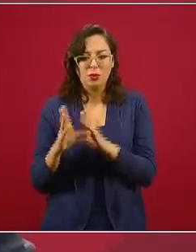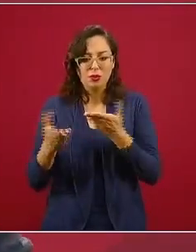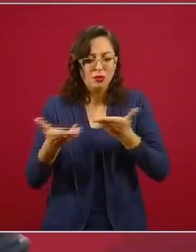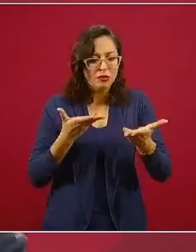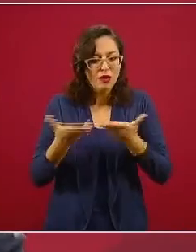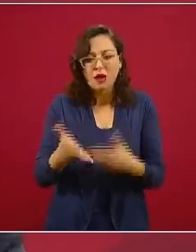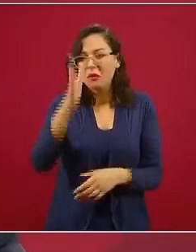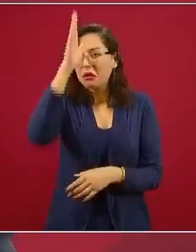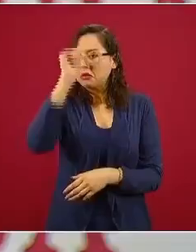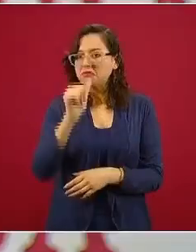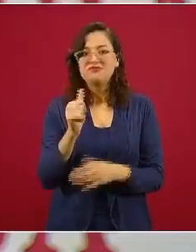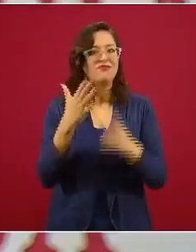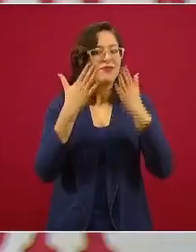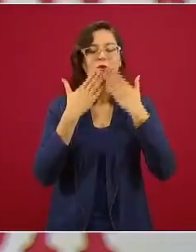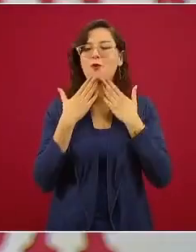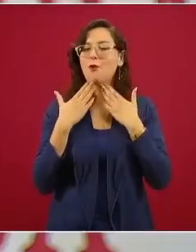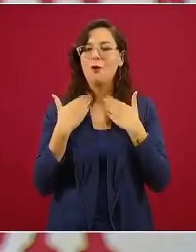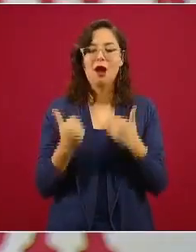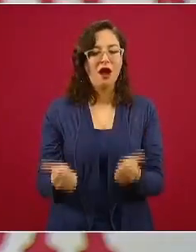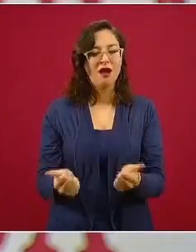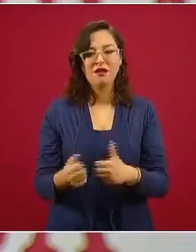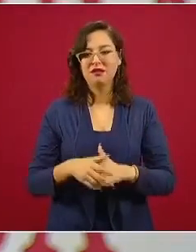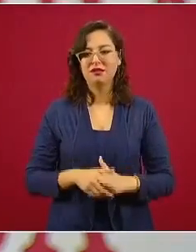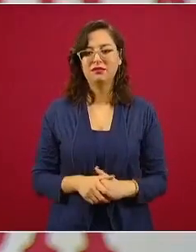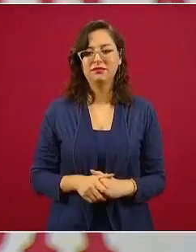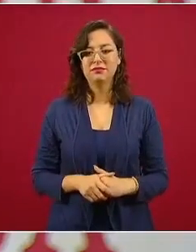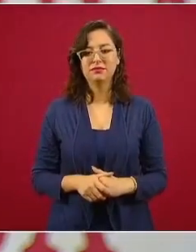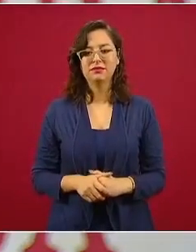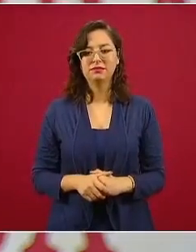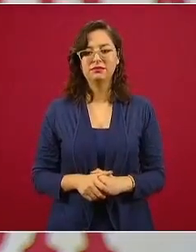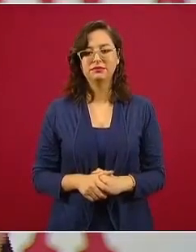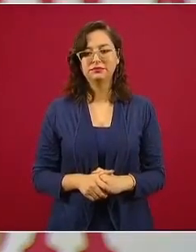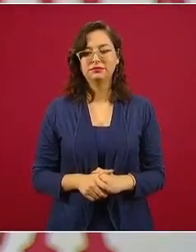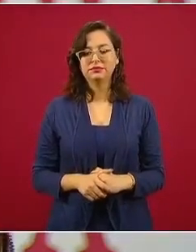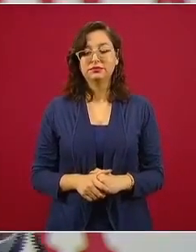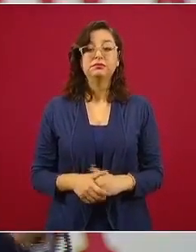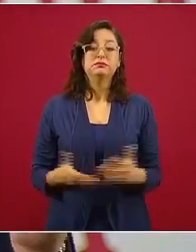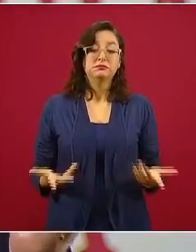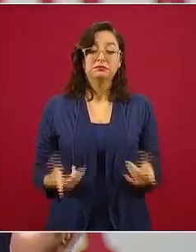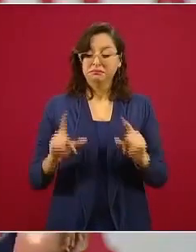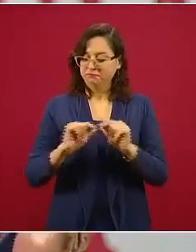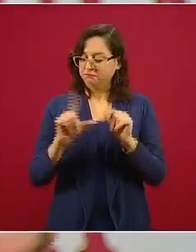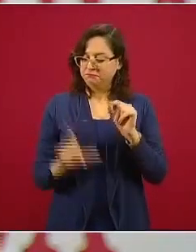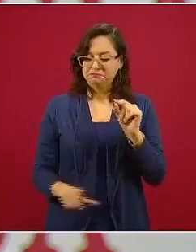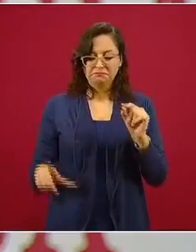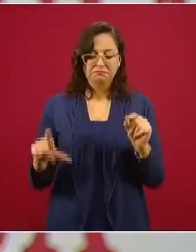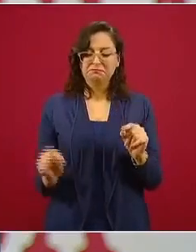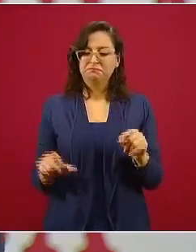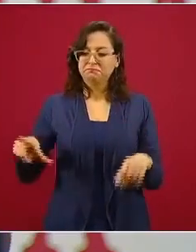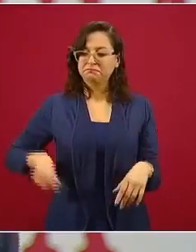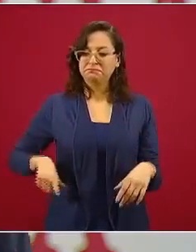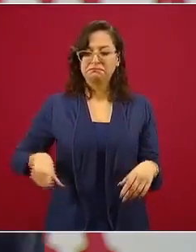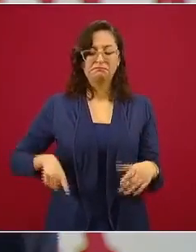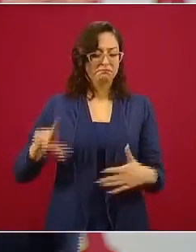Bueno, entonces, ha sido, esa es la posición de México, va a seguir siéndola. Ese es el interés estratégico.